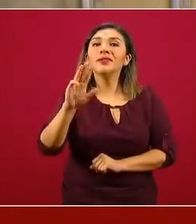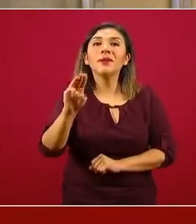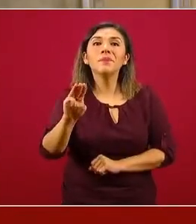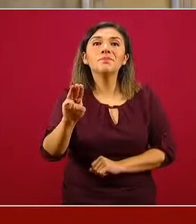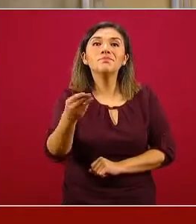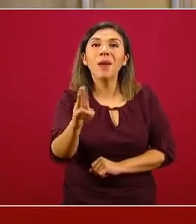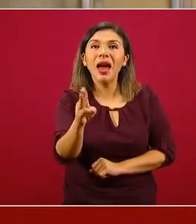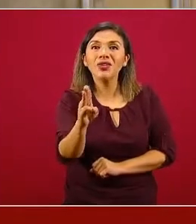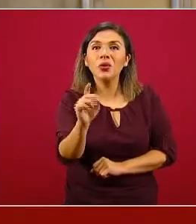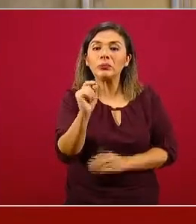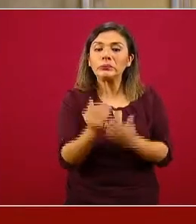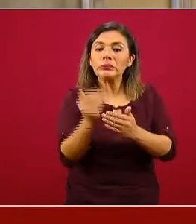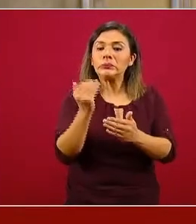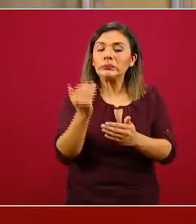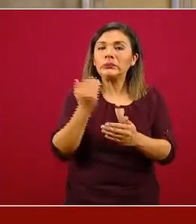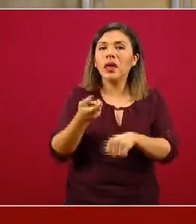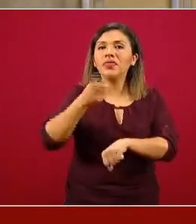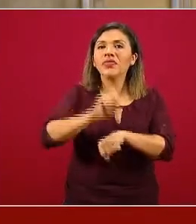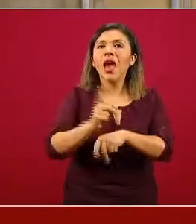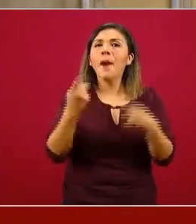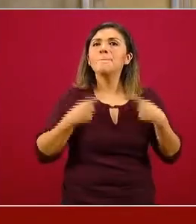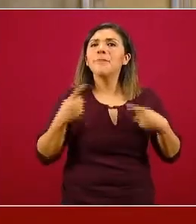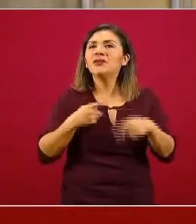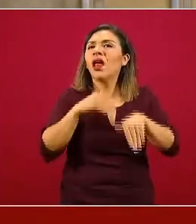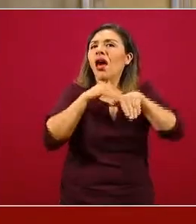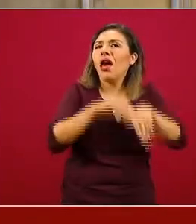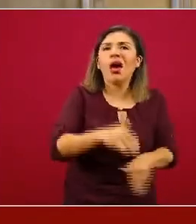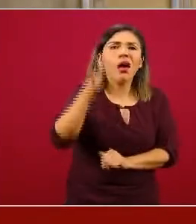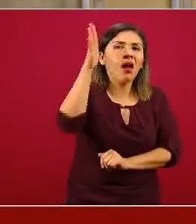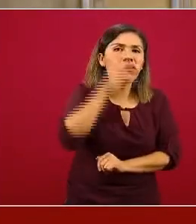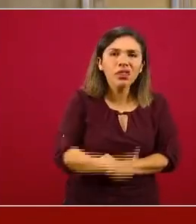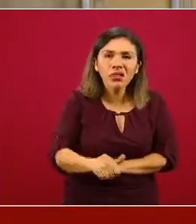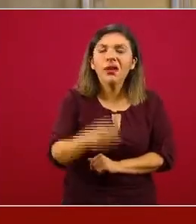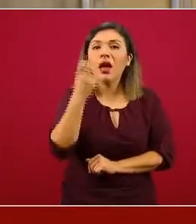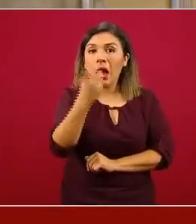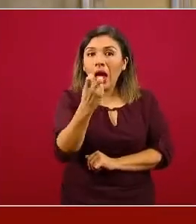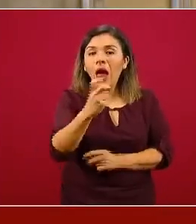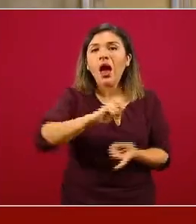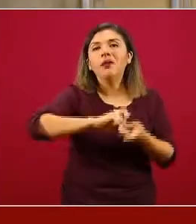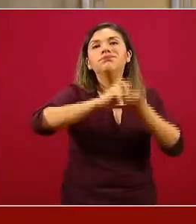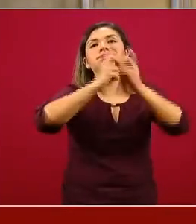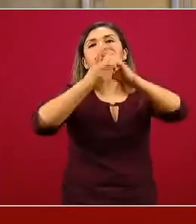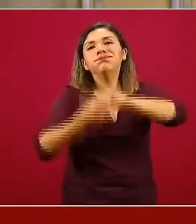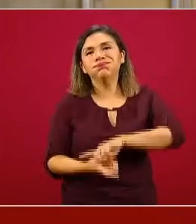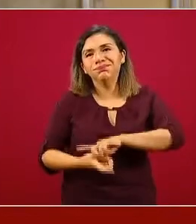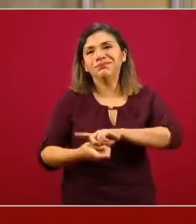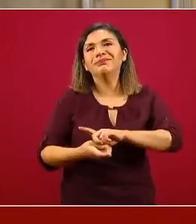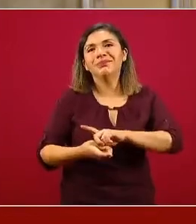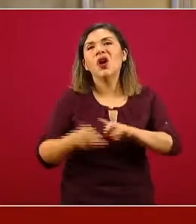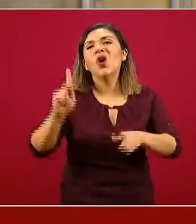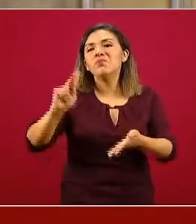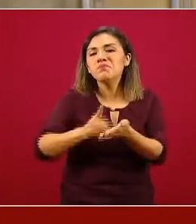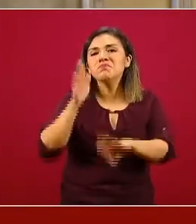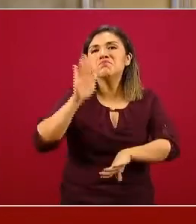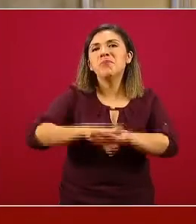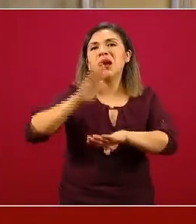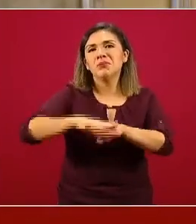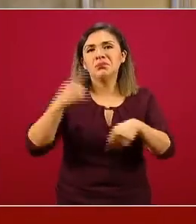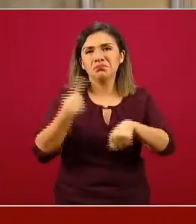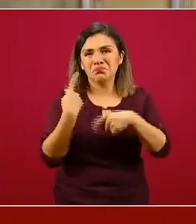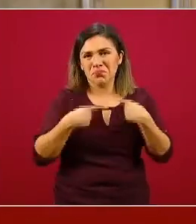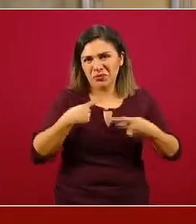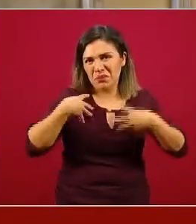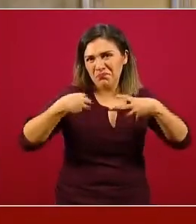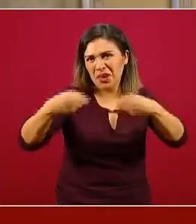Unos días antes, que la población desobedece y da como consecuencia este rebrote. ¿Se pueden dar